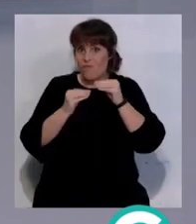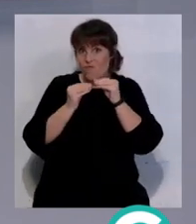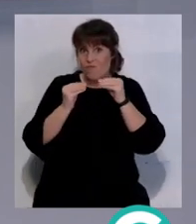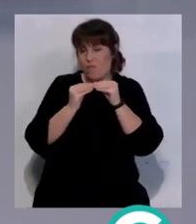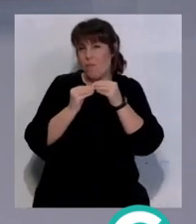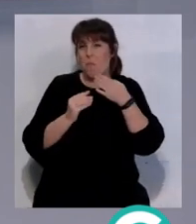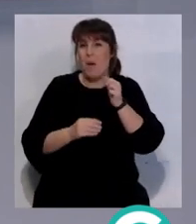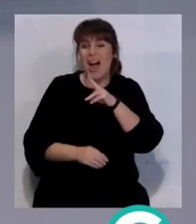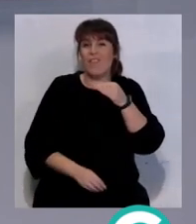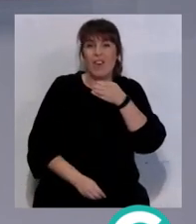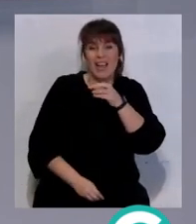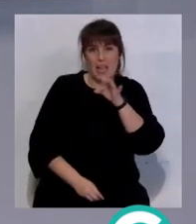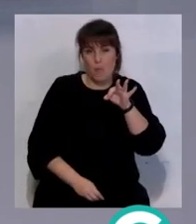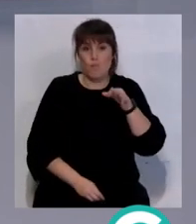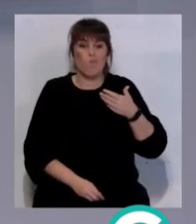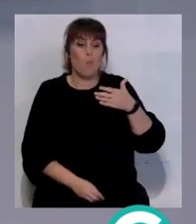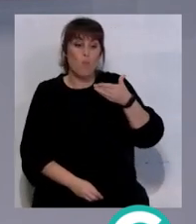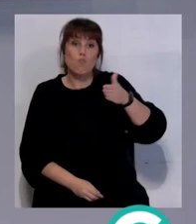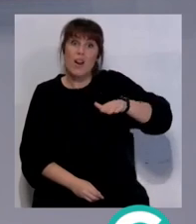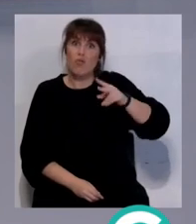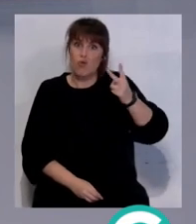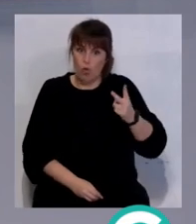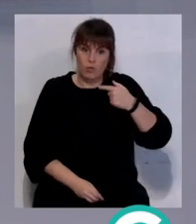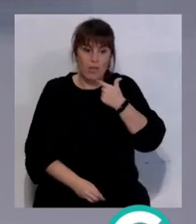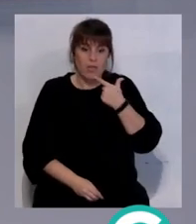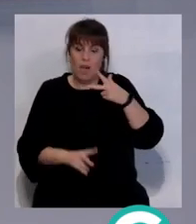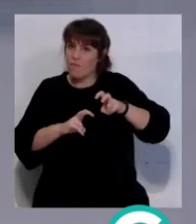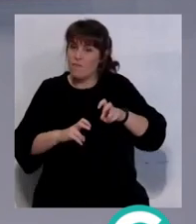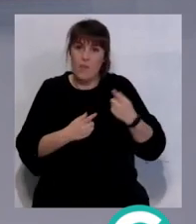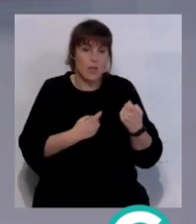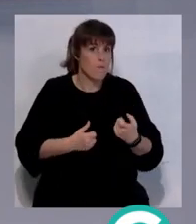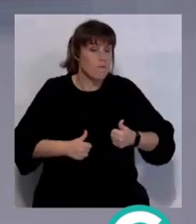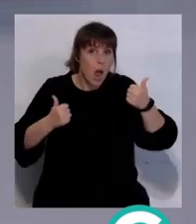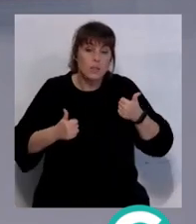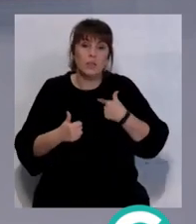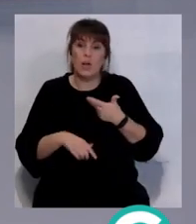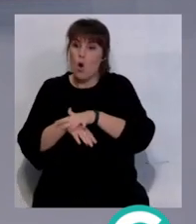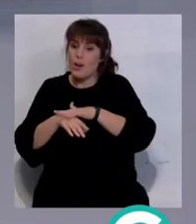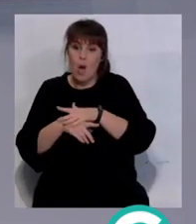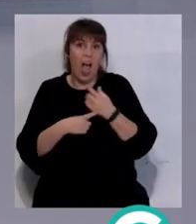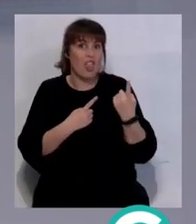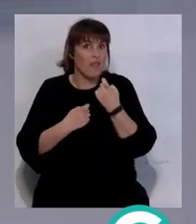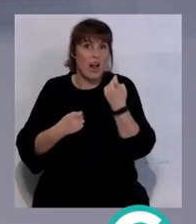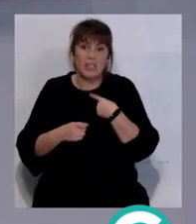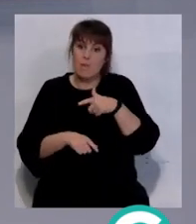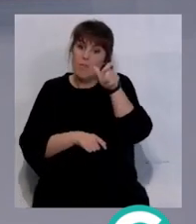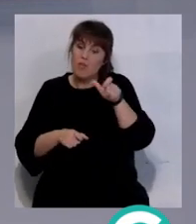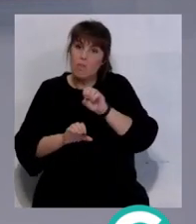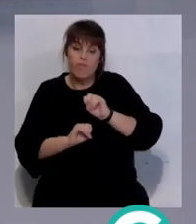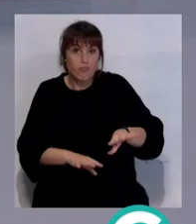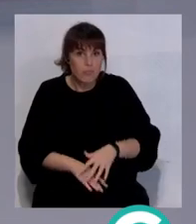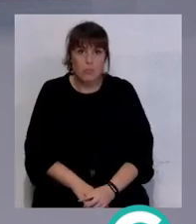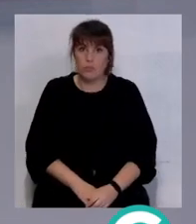exige más seguridad y medios, a la vez que se pide al Gobierno la depuración de responsabilidades al máximo nivel.